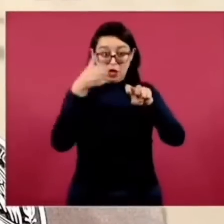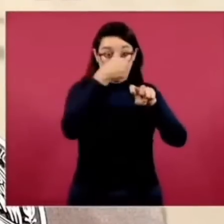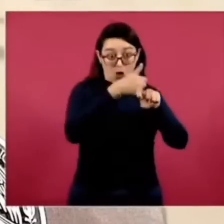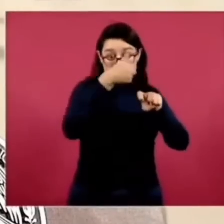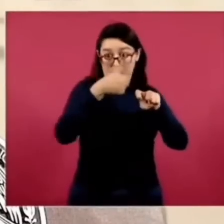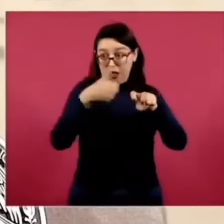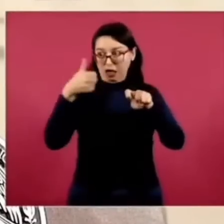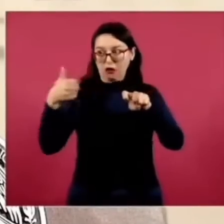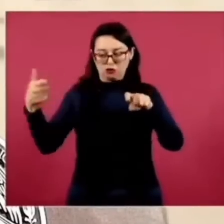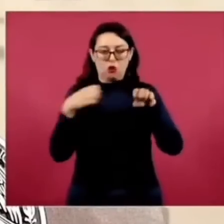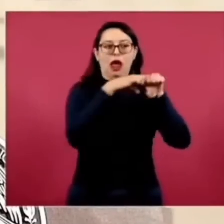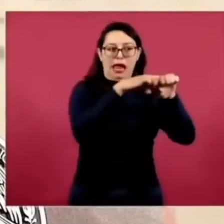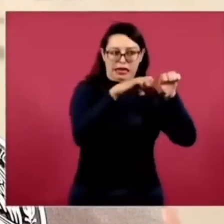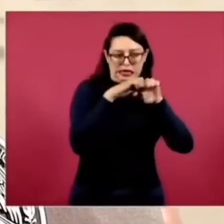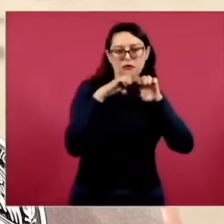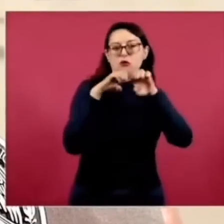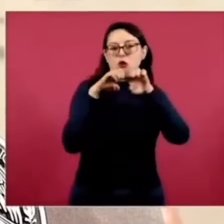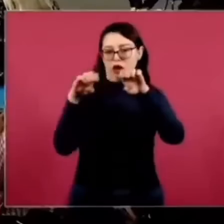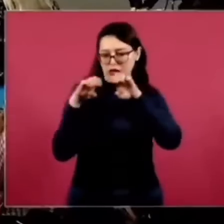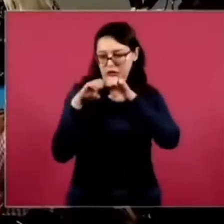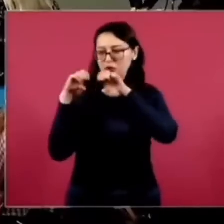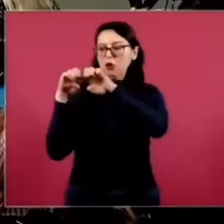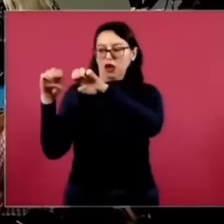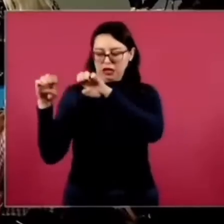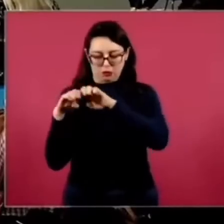los asuntos o que le sean turnados.